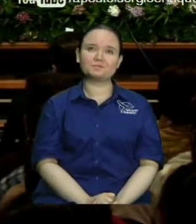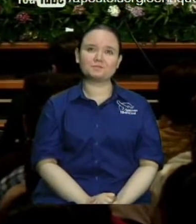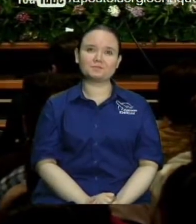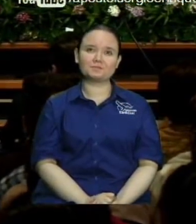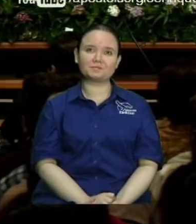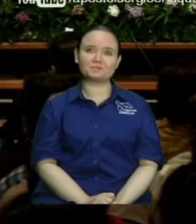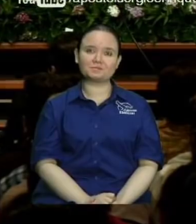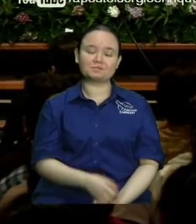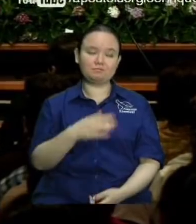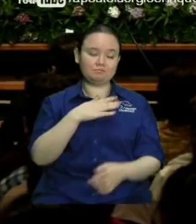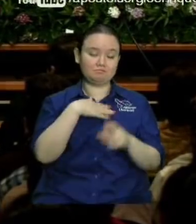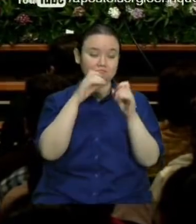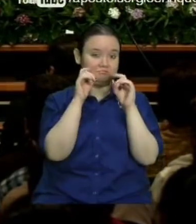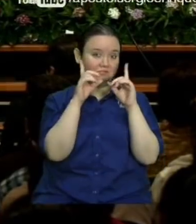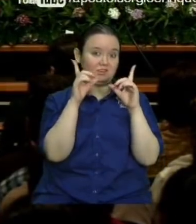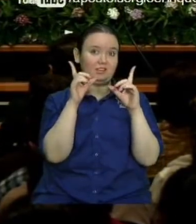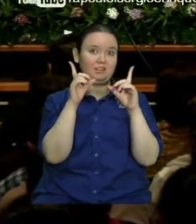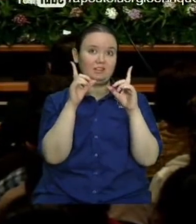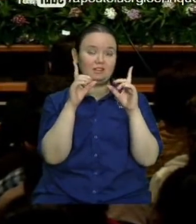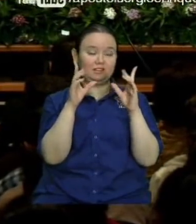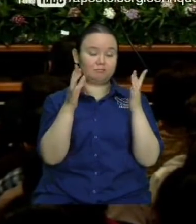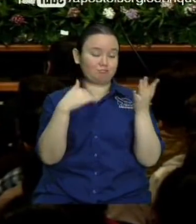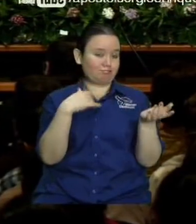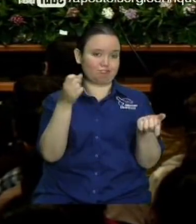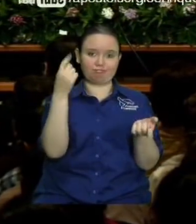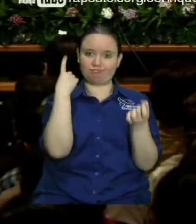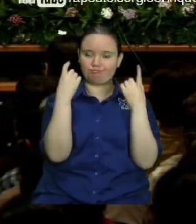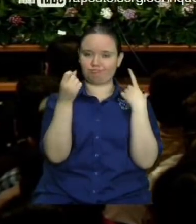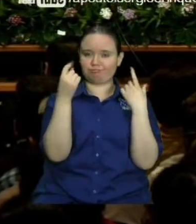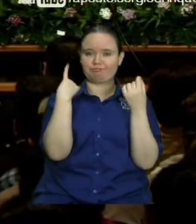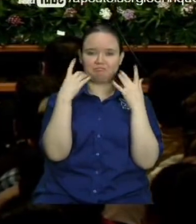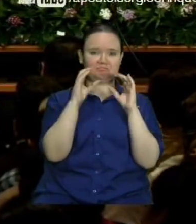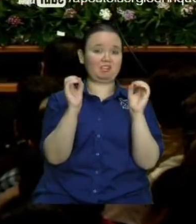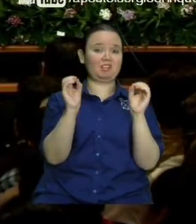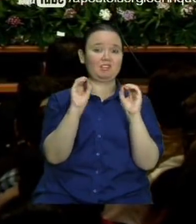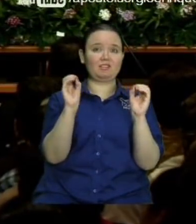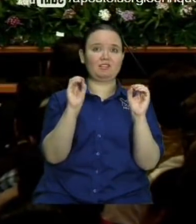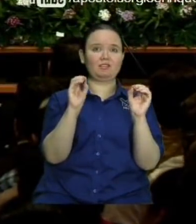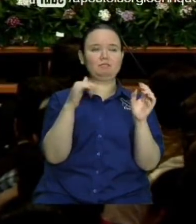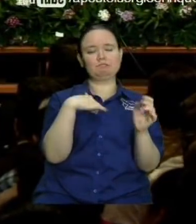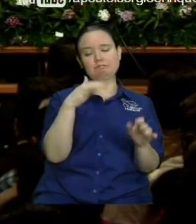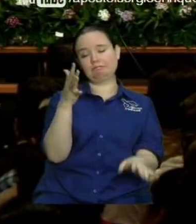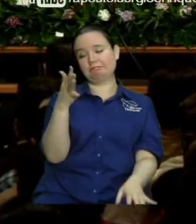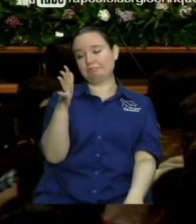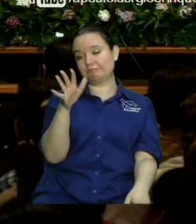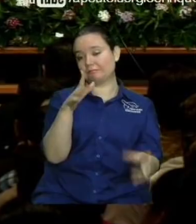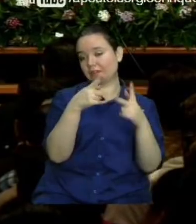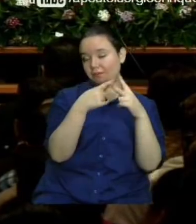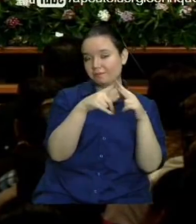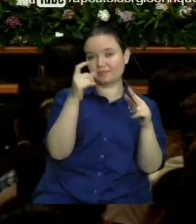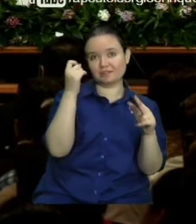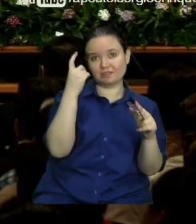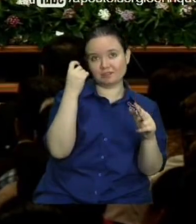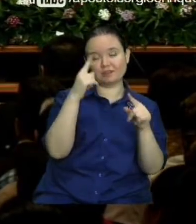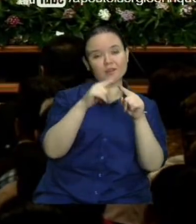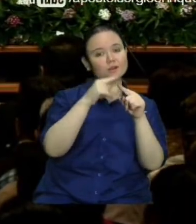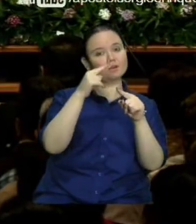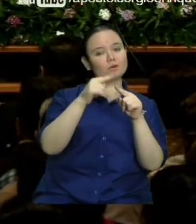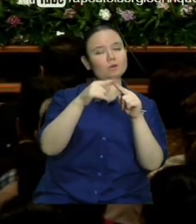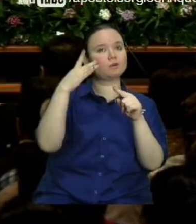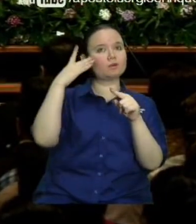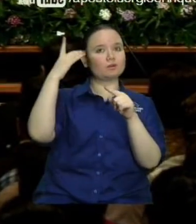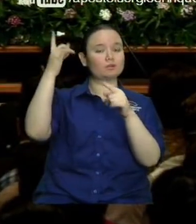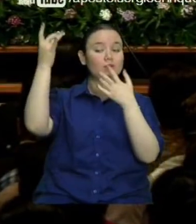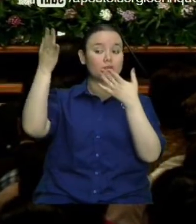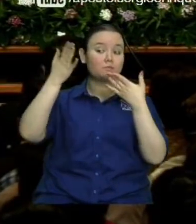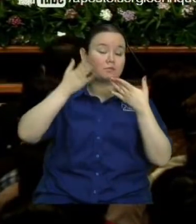Se asusta uno, y entonces no lo entendí. Yo más o menos empecé a entender cuando Dios me dio el privilegio